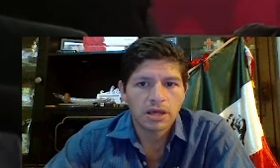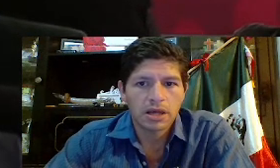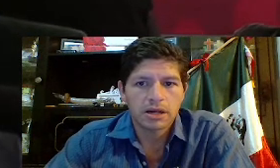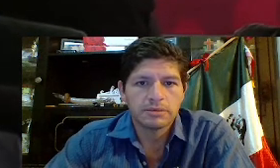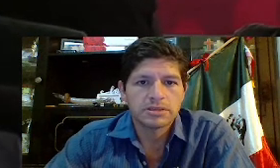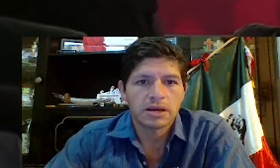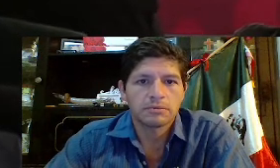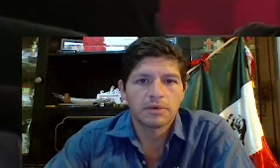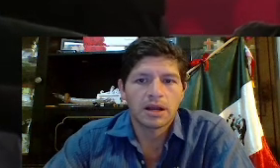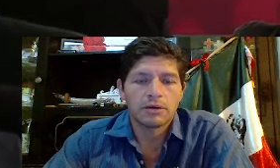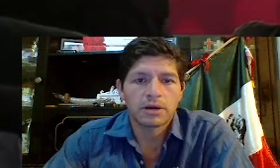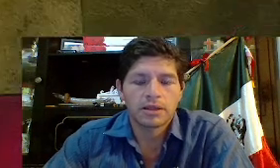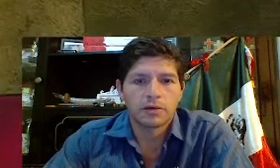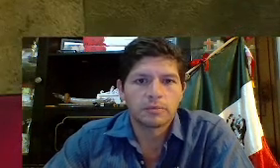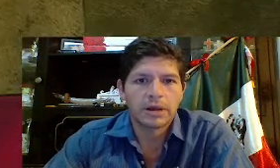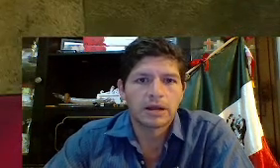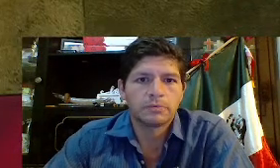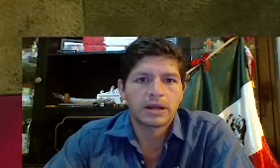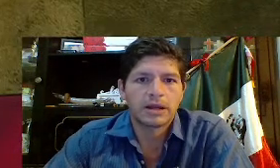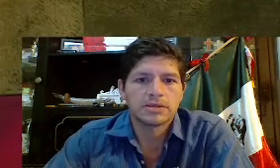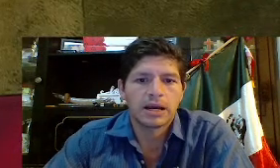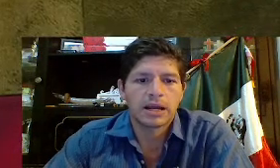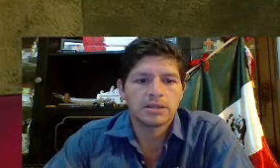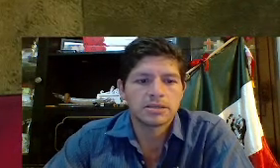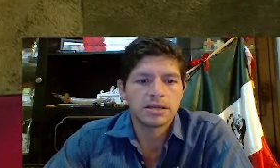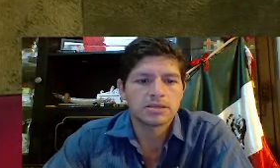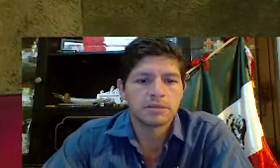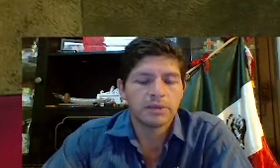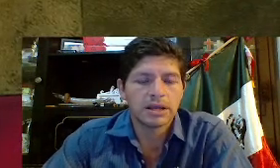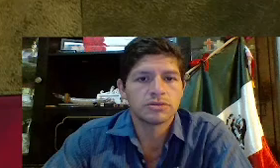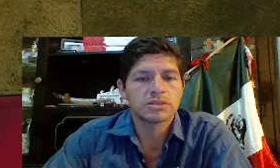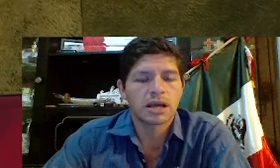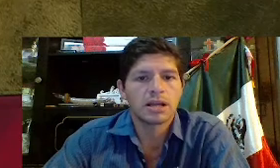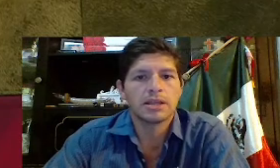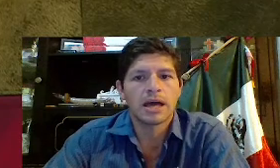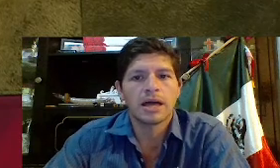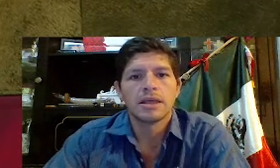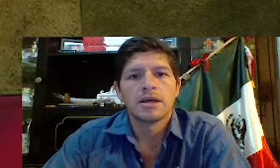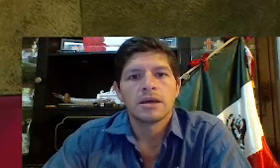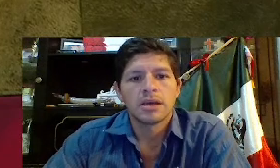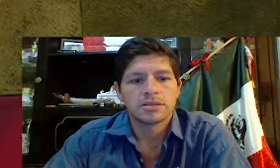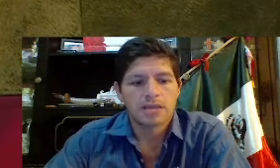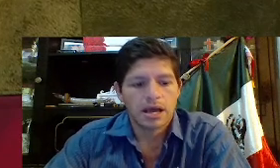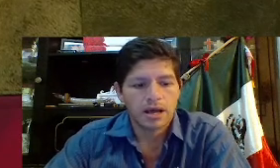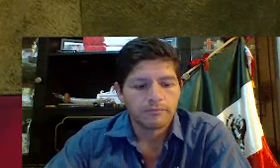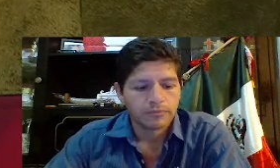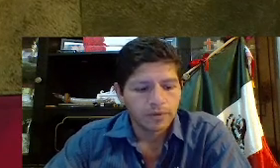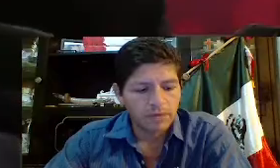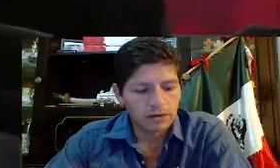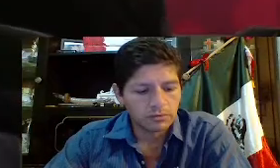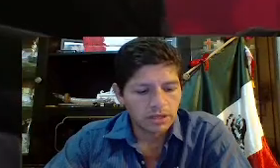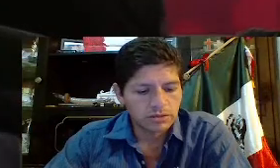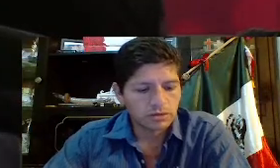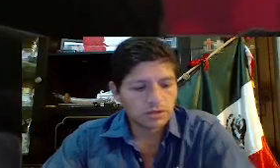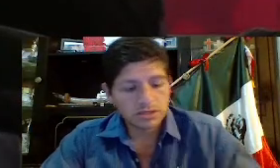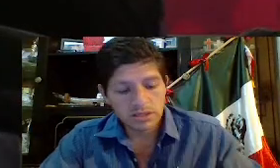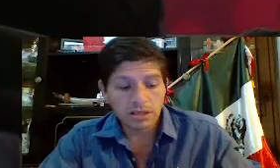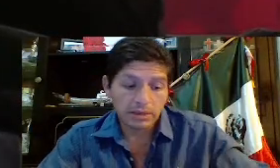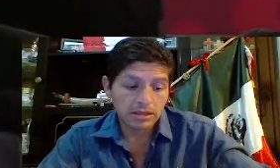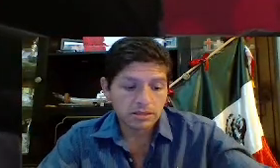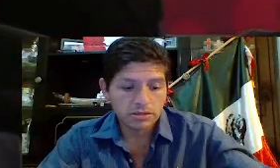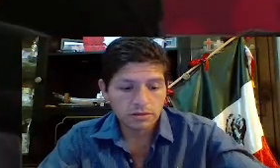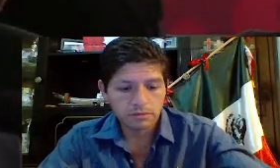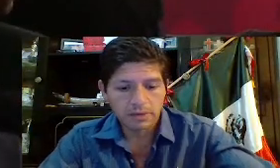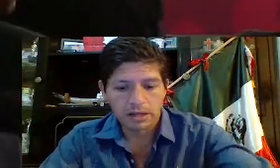tenemos que revisar a la hora de comprar, ¿no? Para que se garantice este precio, esta calidad, esta manutención,